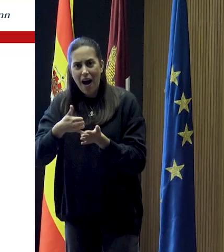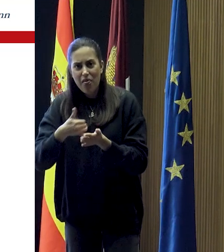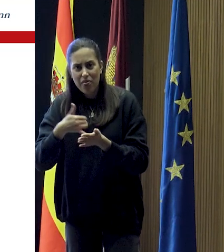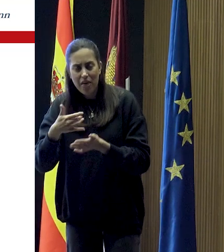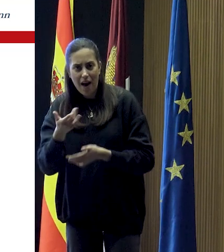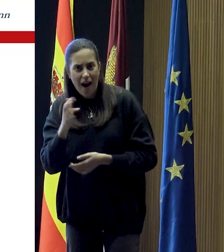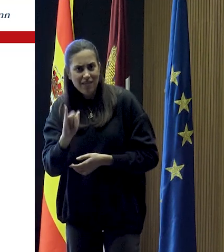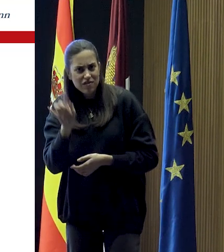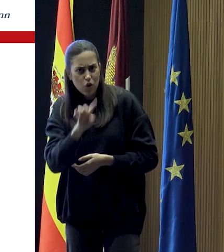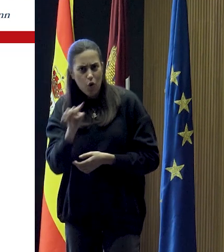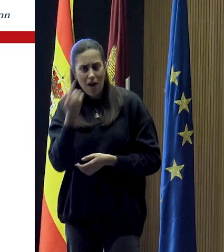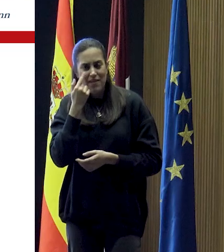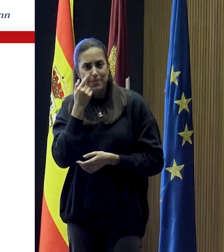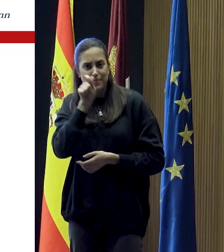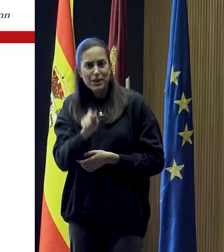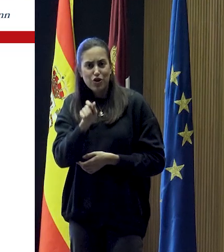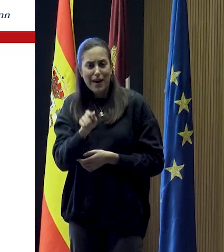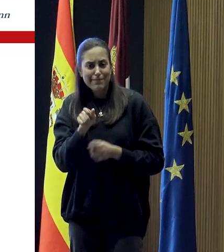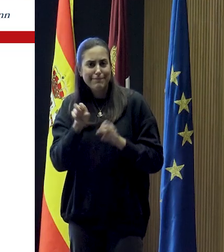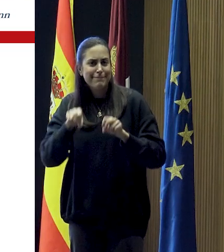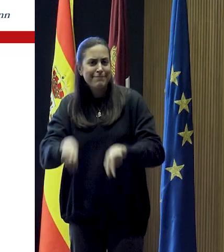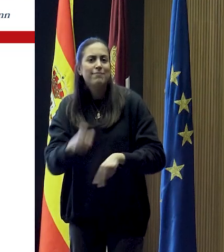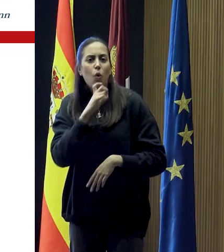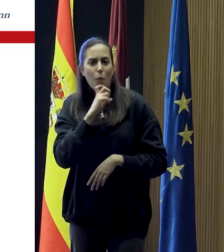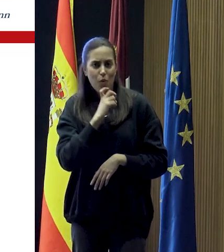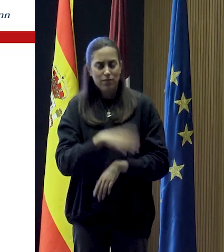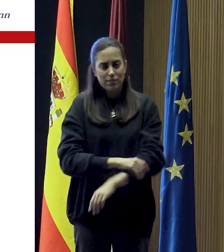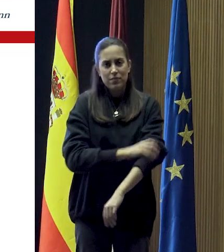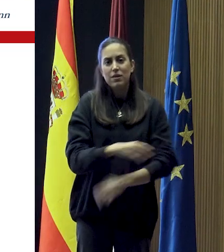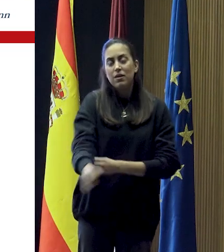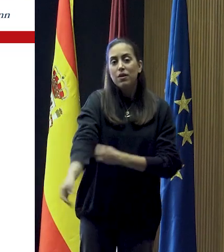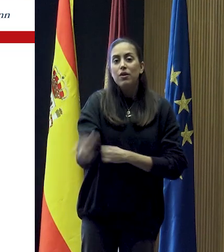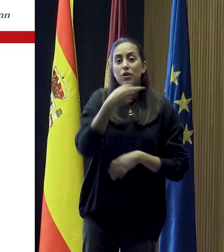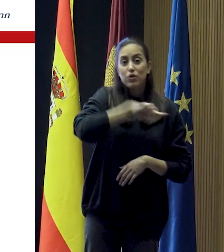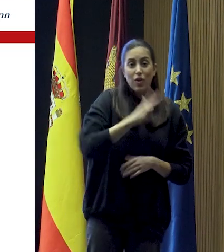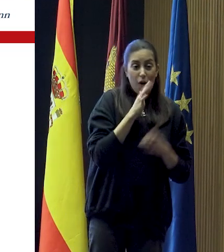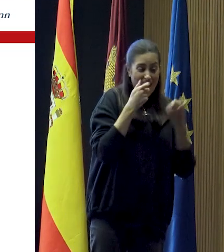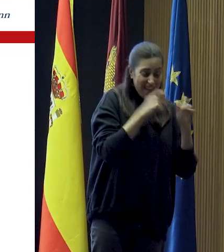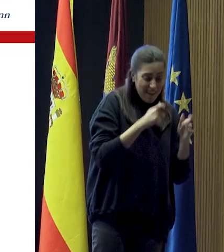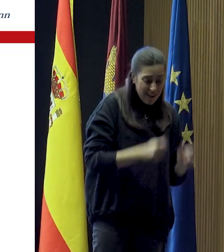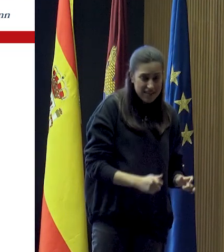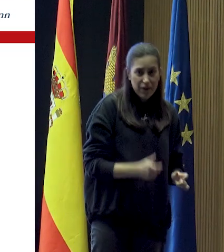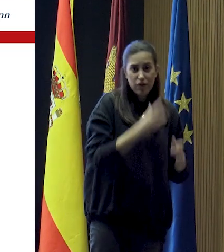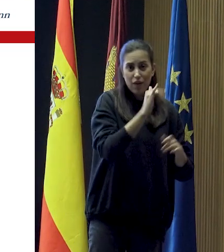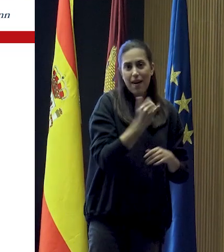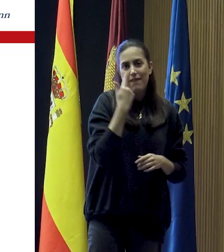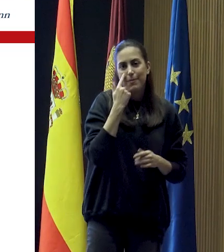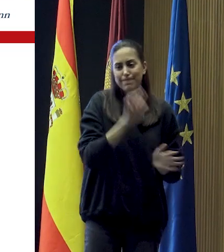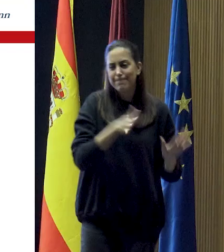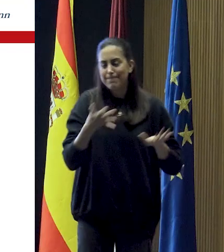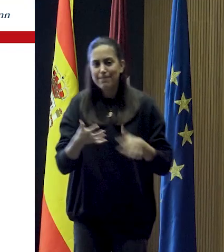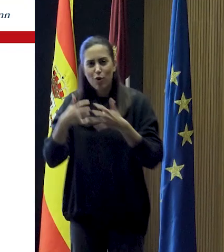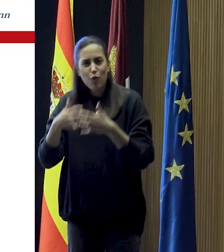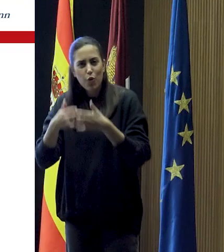evolución del paciente es la que esperamos que sea. Es decir, nosotros ya tenemos la clasificación, pues ahora hay que ver si funciona